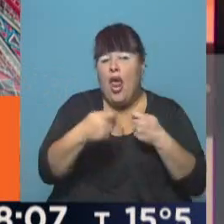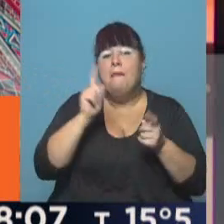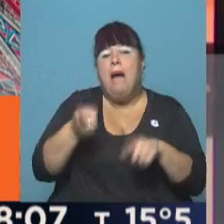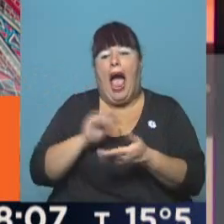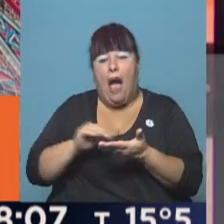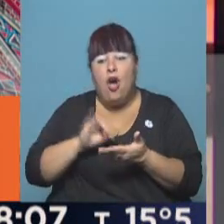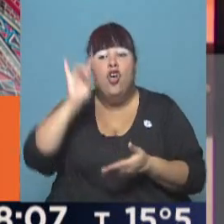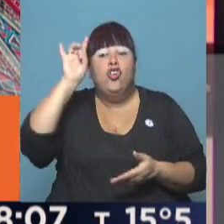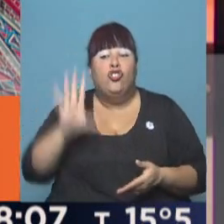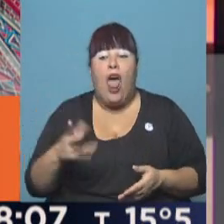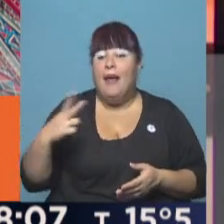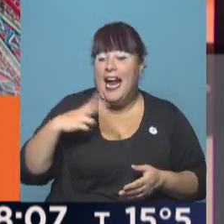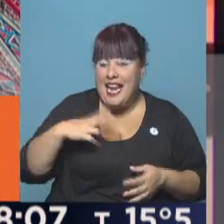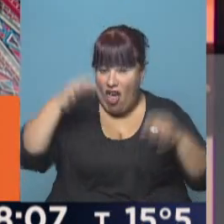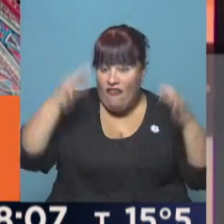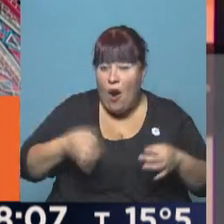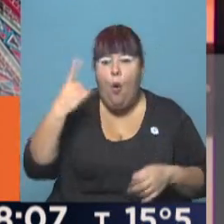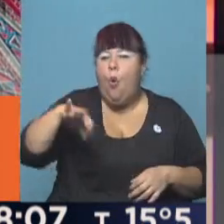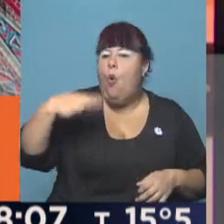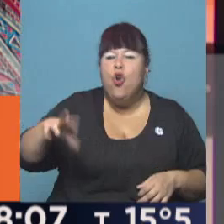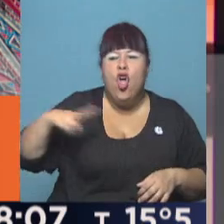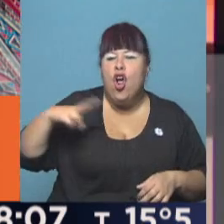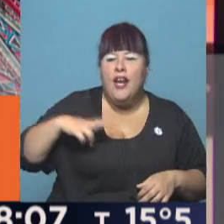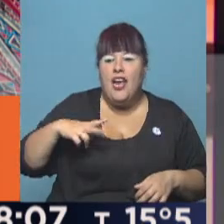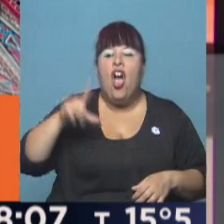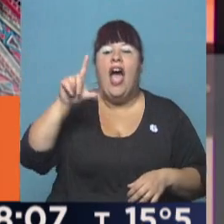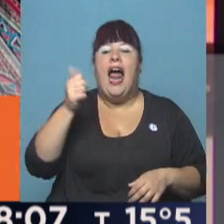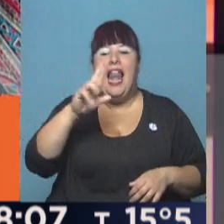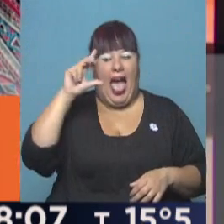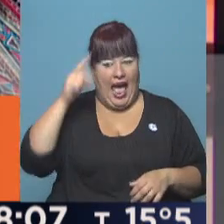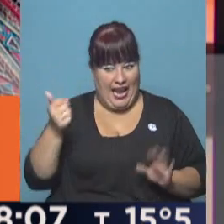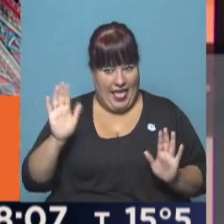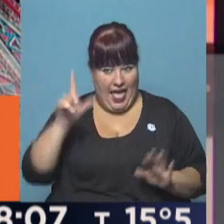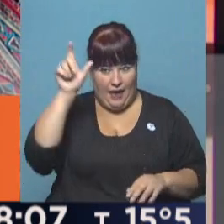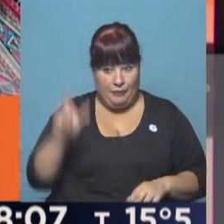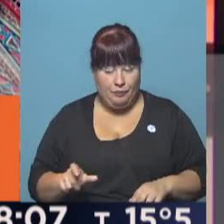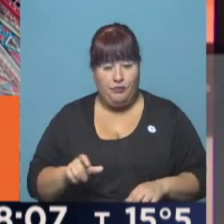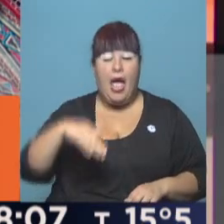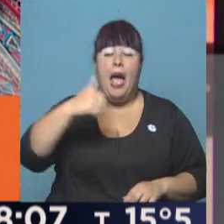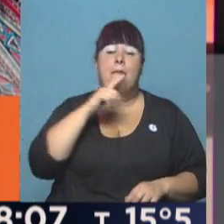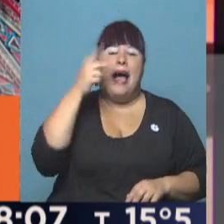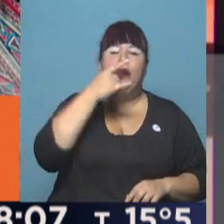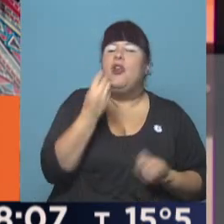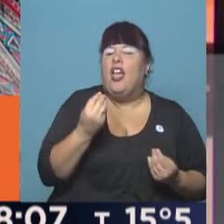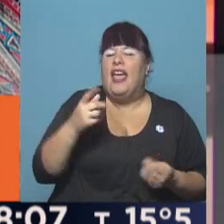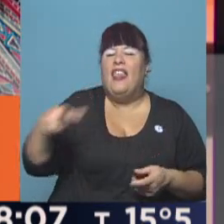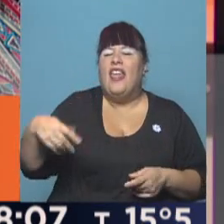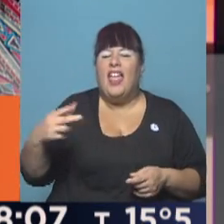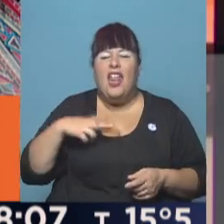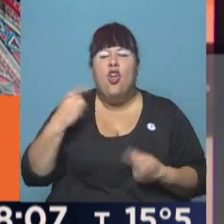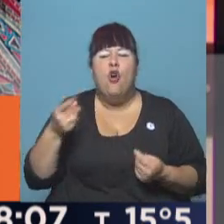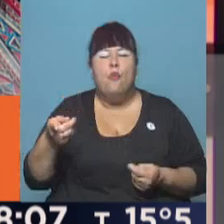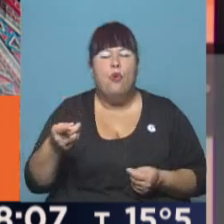los únicos con fortuna real, el único con fortuna real es Larrea. Mateu, pero sobre todo Larrea. ¿Qué se dedicaba Larrea?